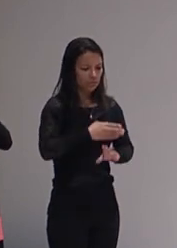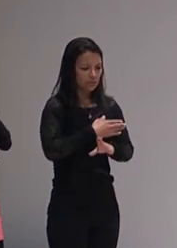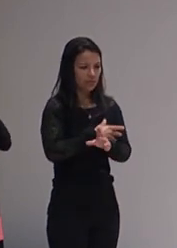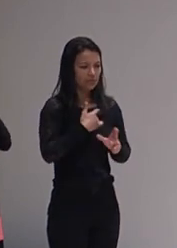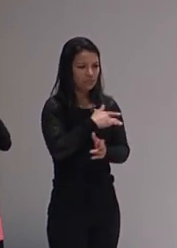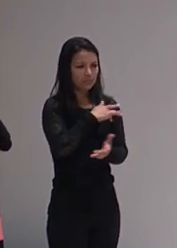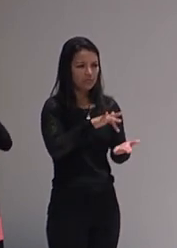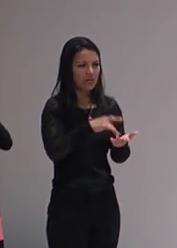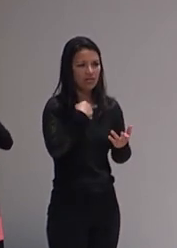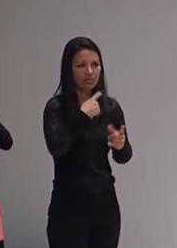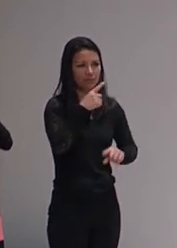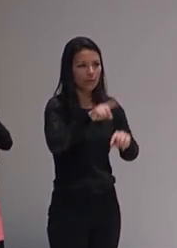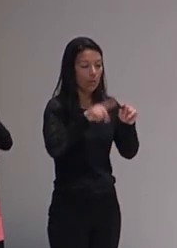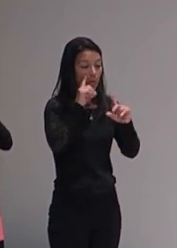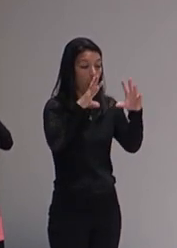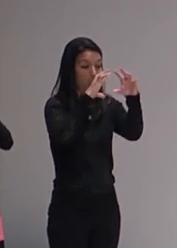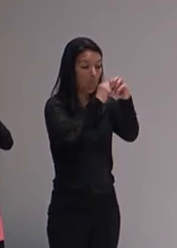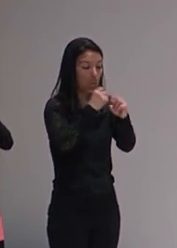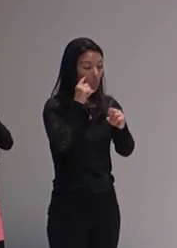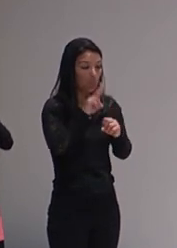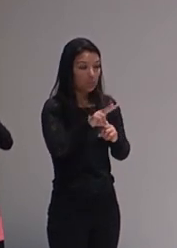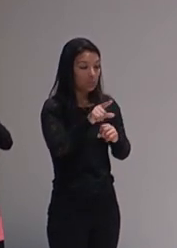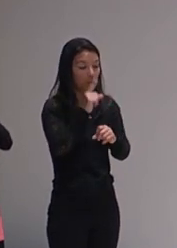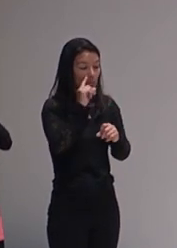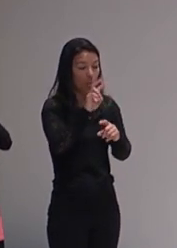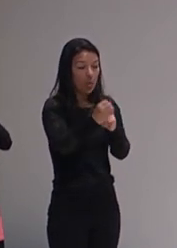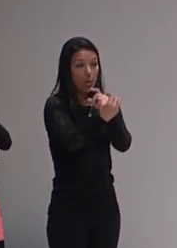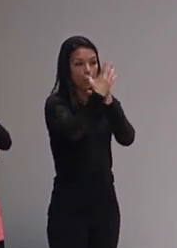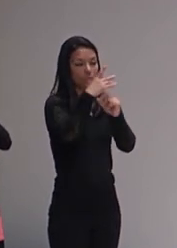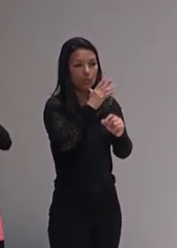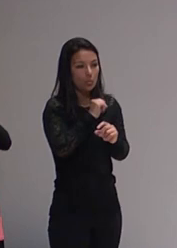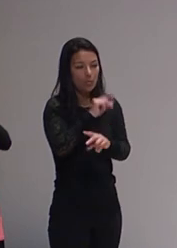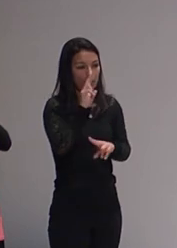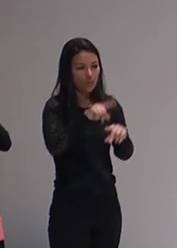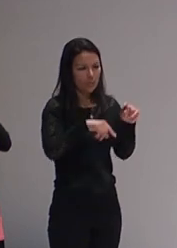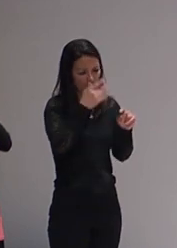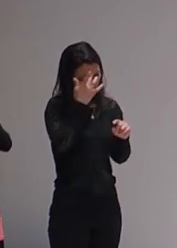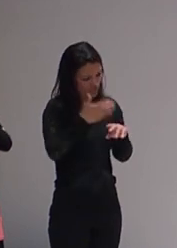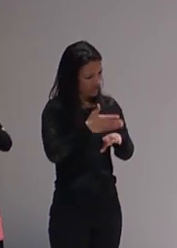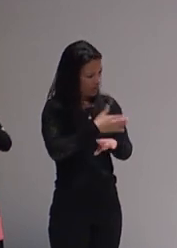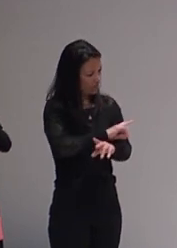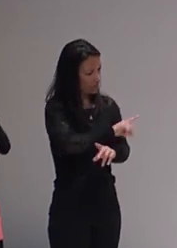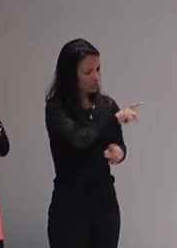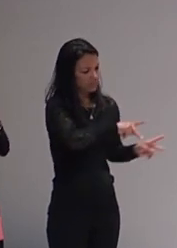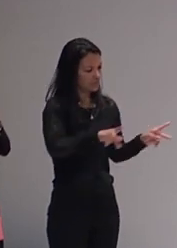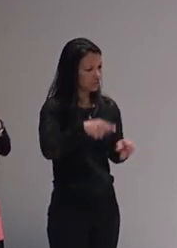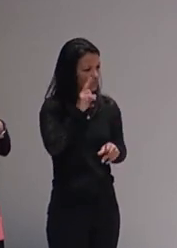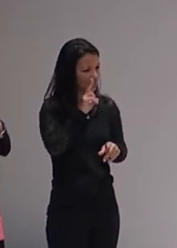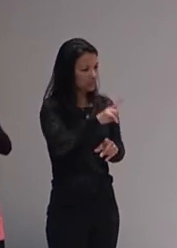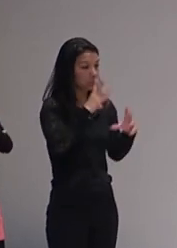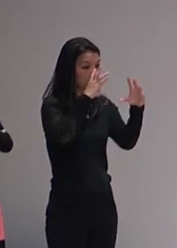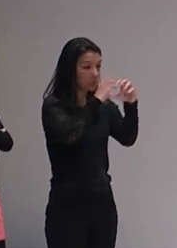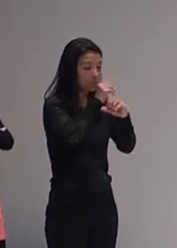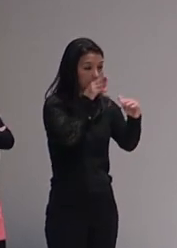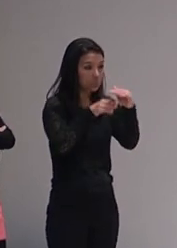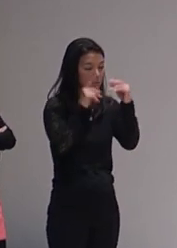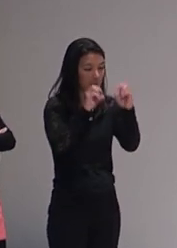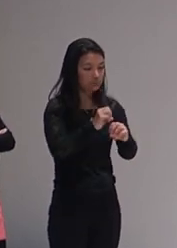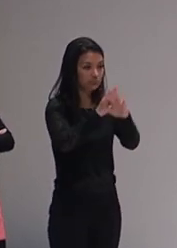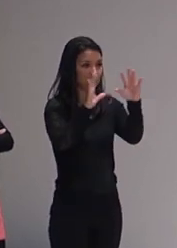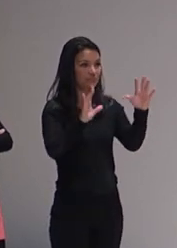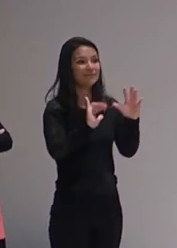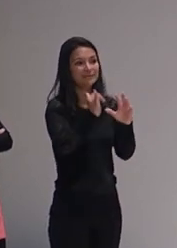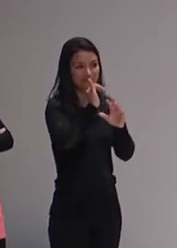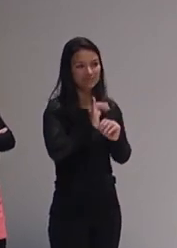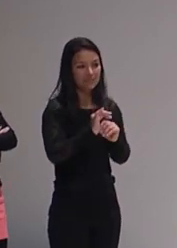escepticismo de no poder ver esa luz cuando otros seres humanos que han estado metidos ahí adentro sí lo ven? Cierro con esto